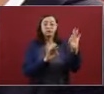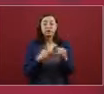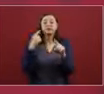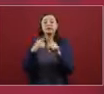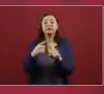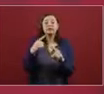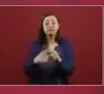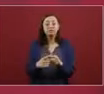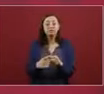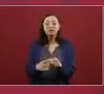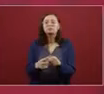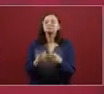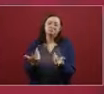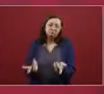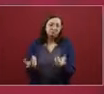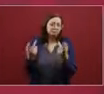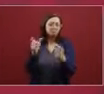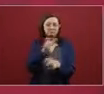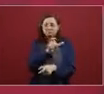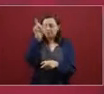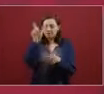a gente con